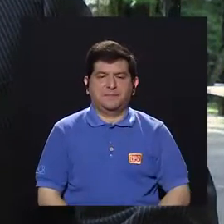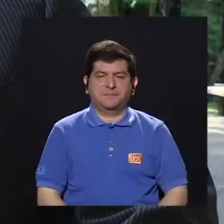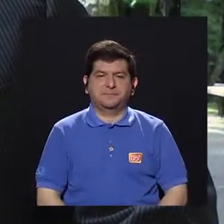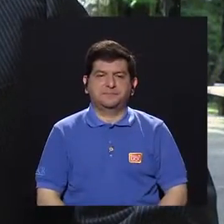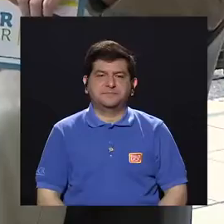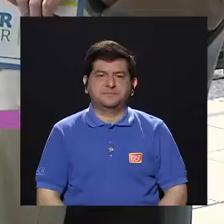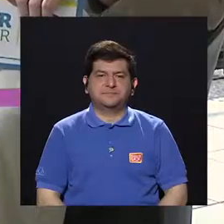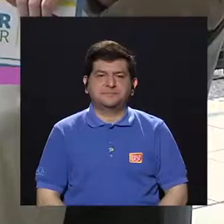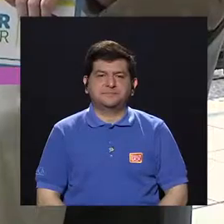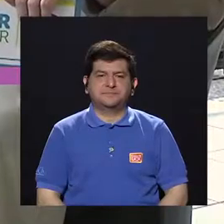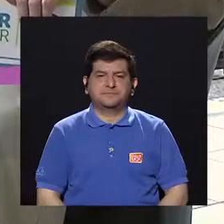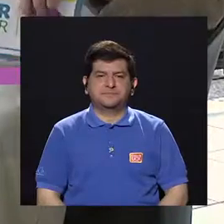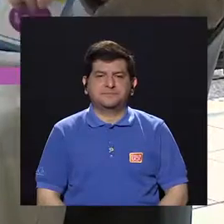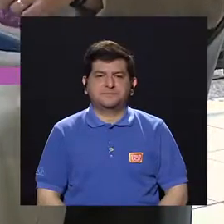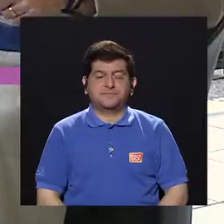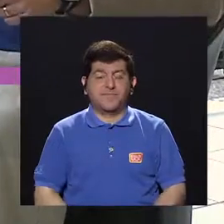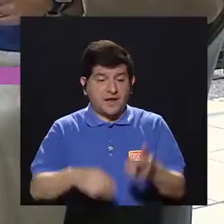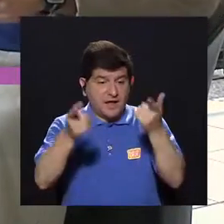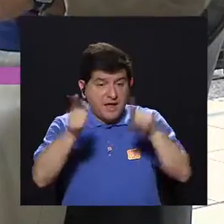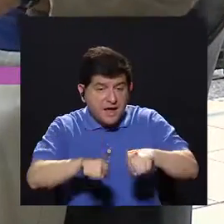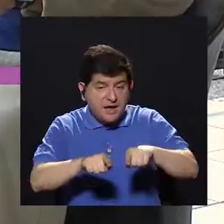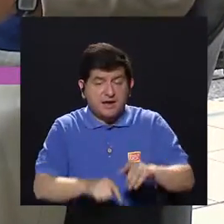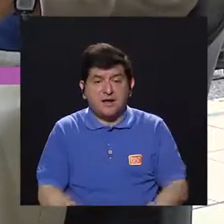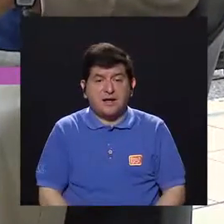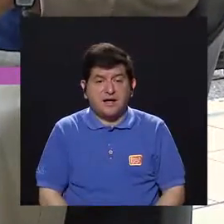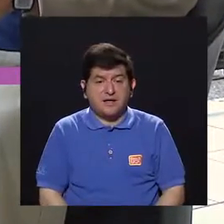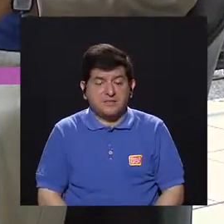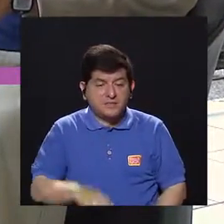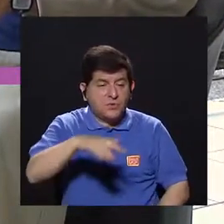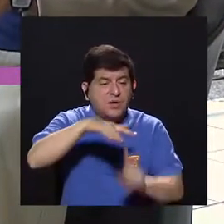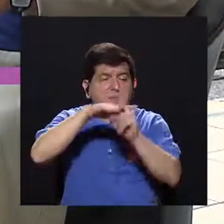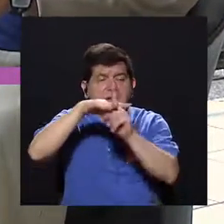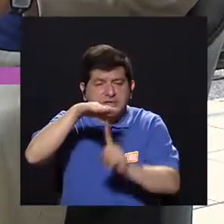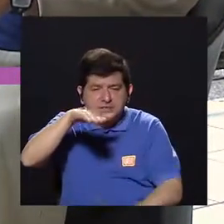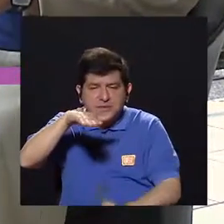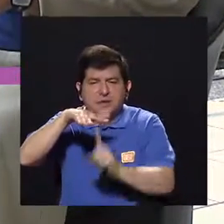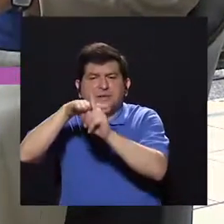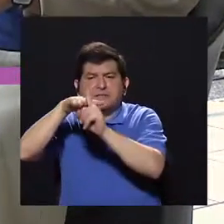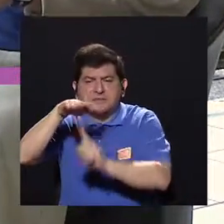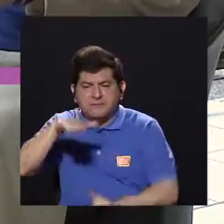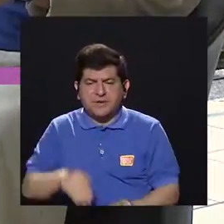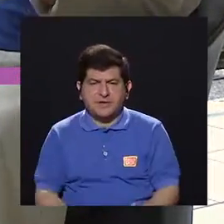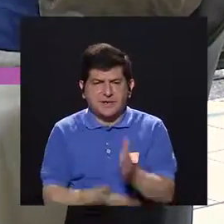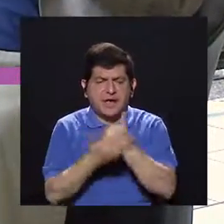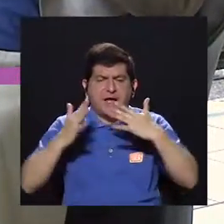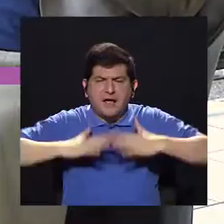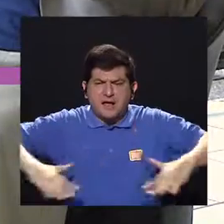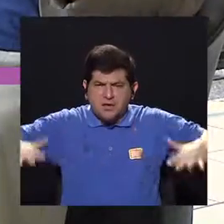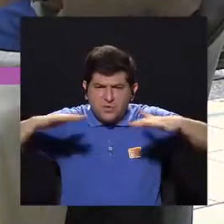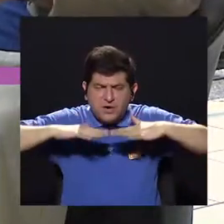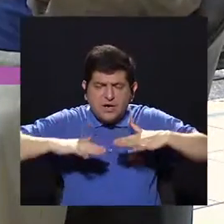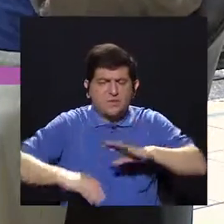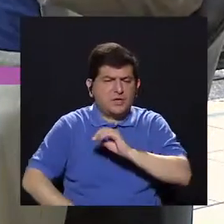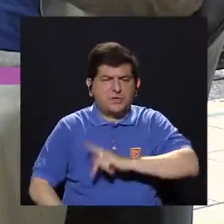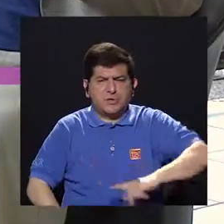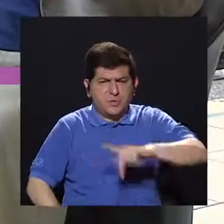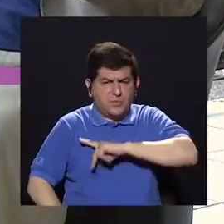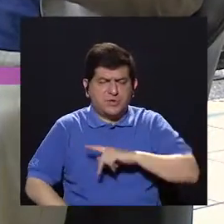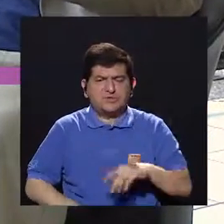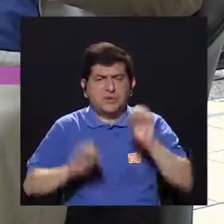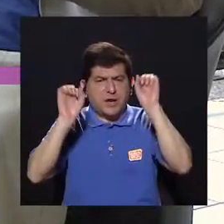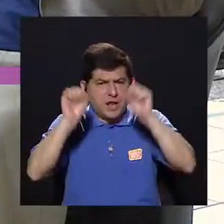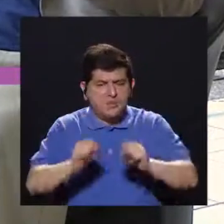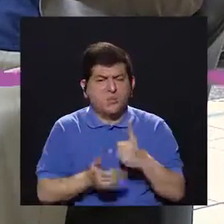múltiple. Doctor, y bueno, en el caso de que pues, típicamente tiene brotes y remisiones, ¿existe algo a nivel ambiental o a